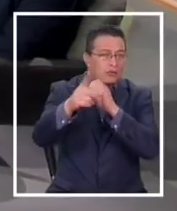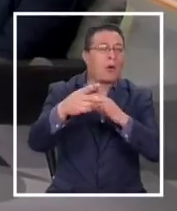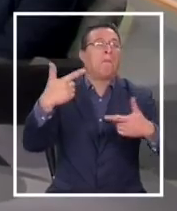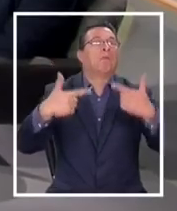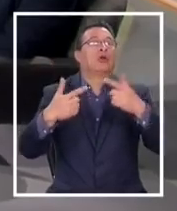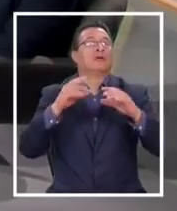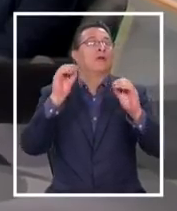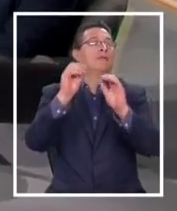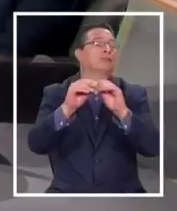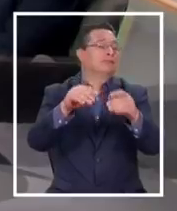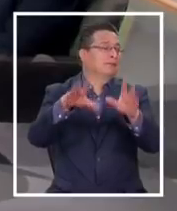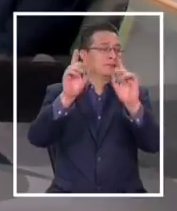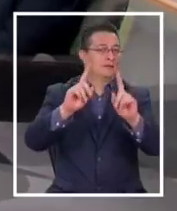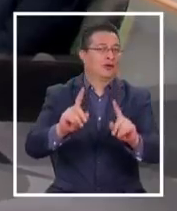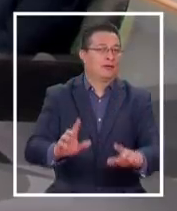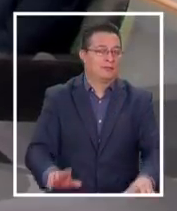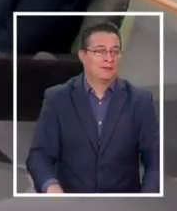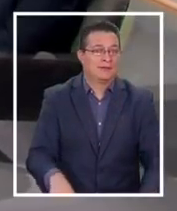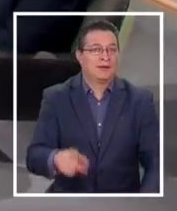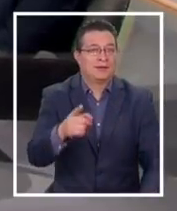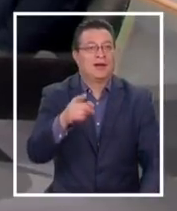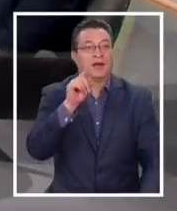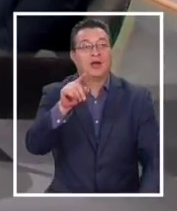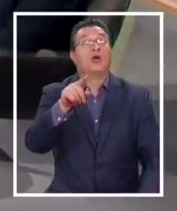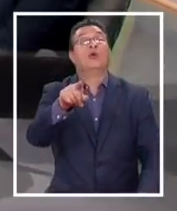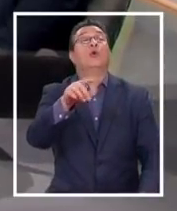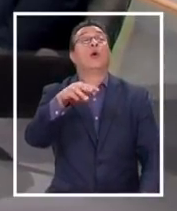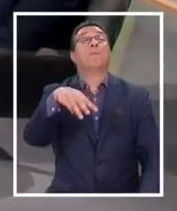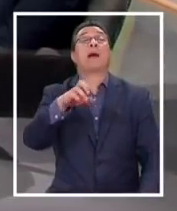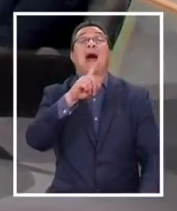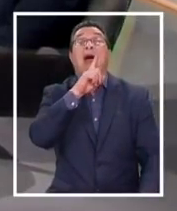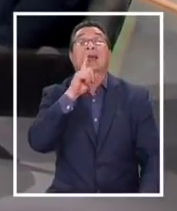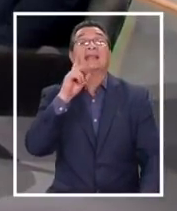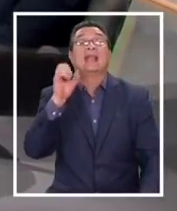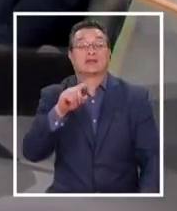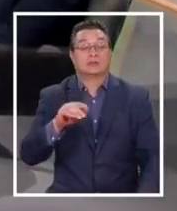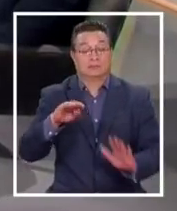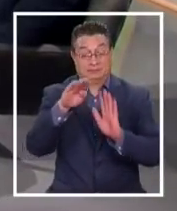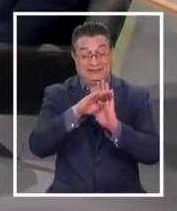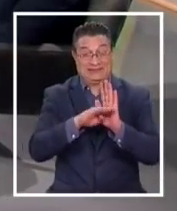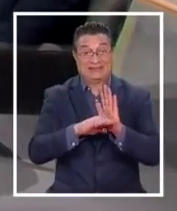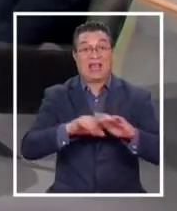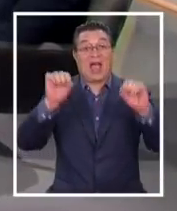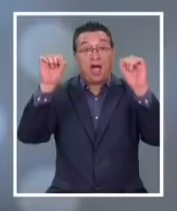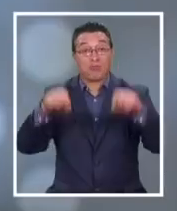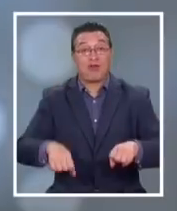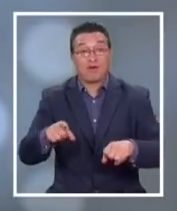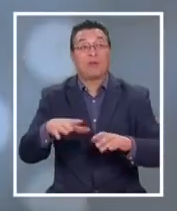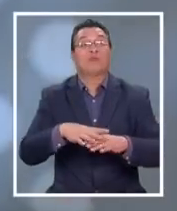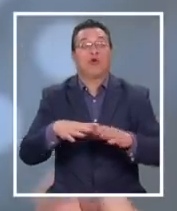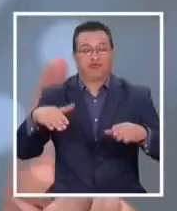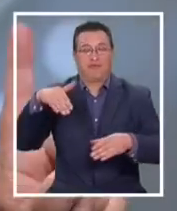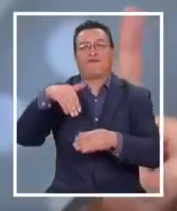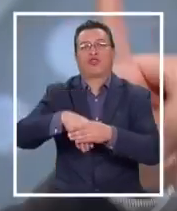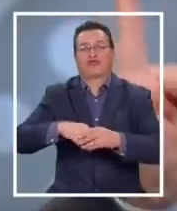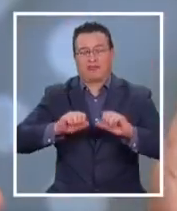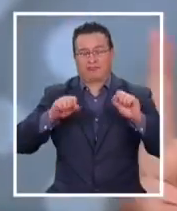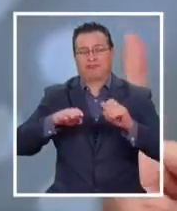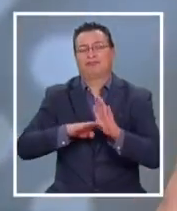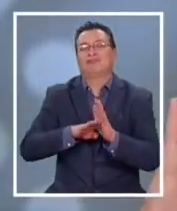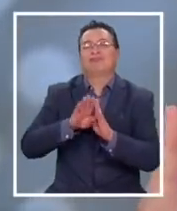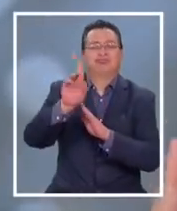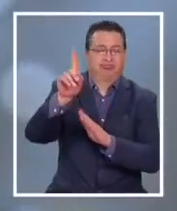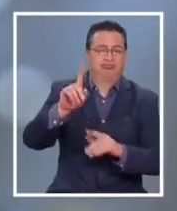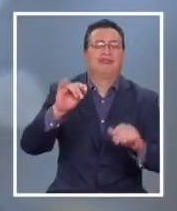como... Fue como un minuto. Matías Walker, proyección para el próximo domingo. Yo creo que la lista del apruebo va a tener una gran votación, pero eso va a